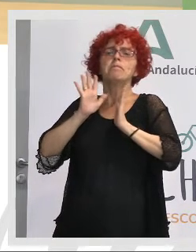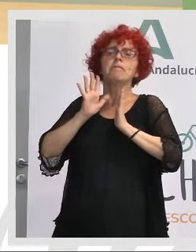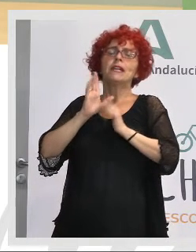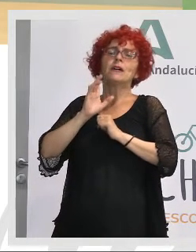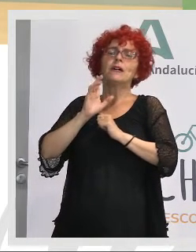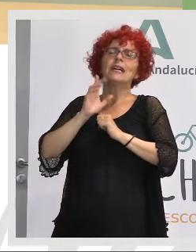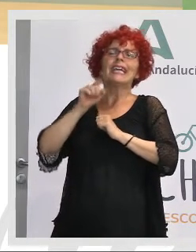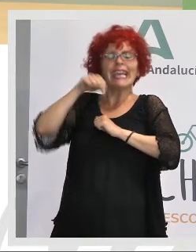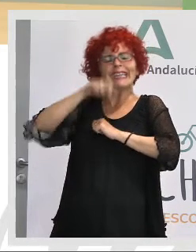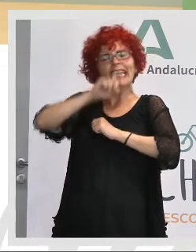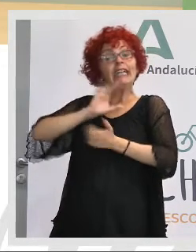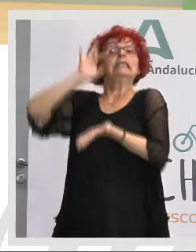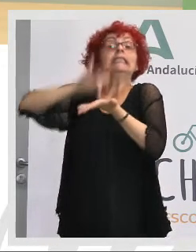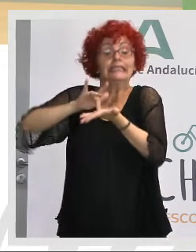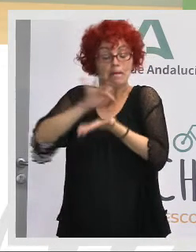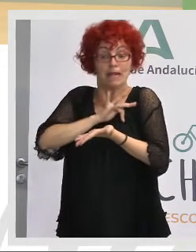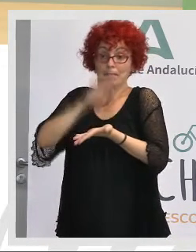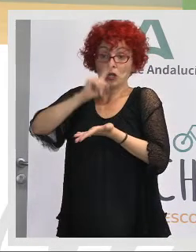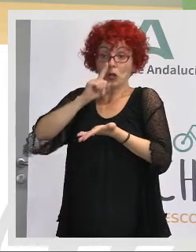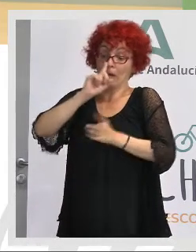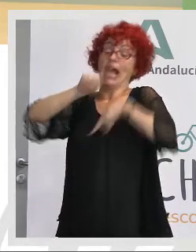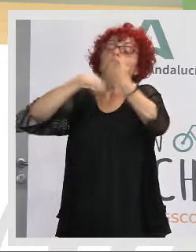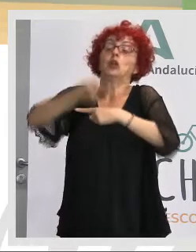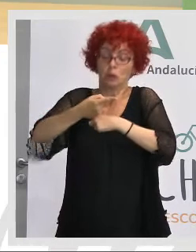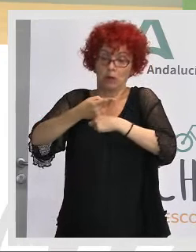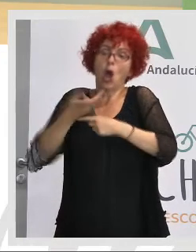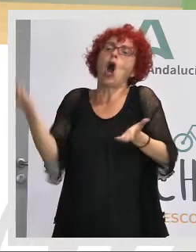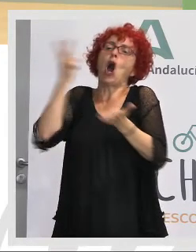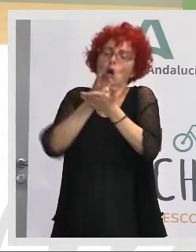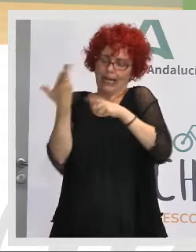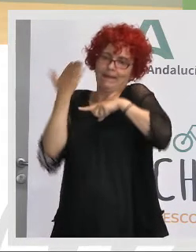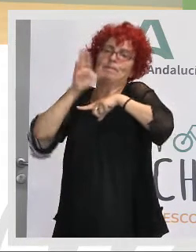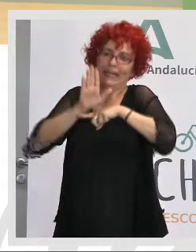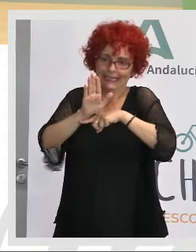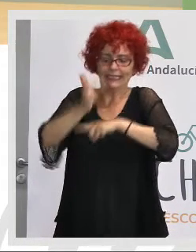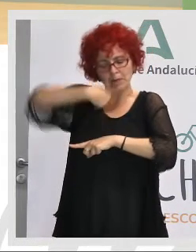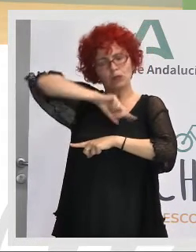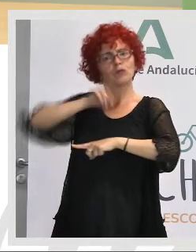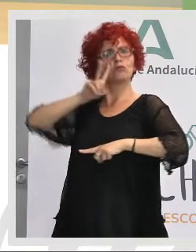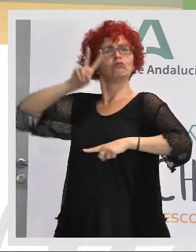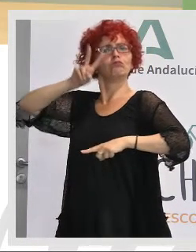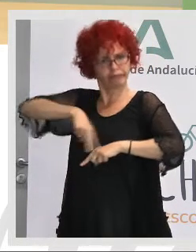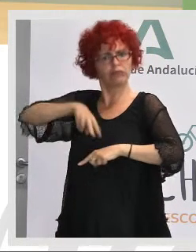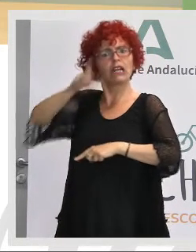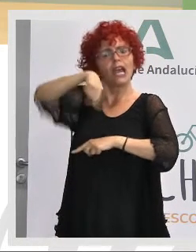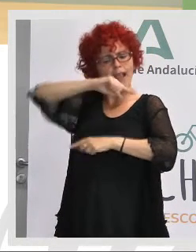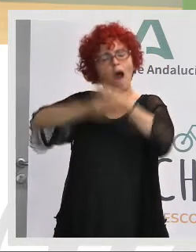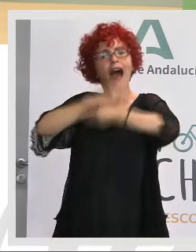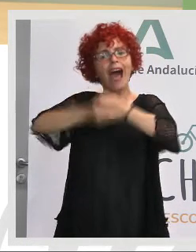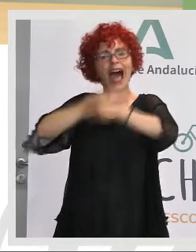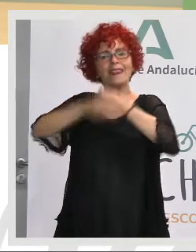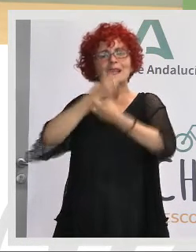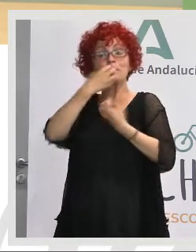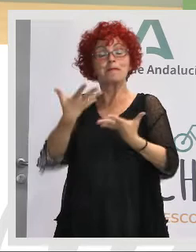seguir intentando para la convocatoria del año que viene, pero que tienen también el reconocimiento del jurado de estos premios. El